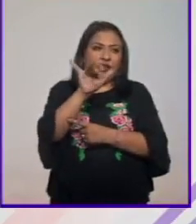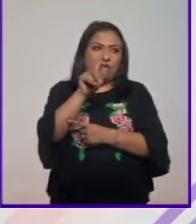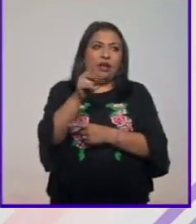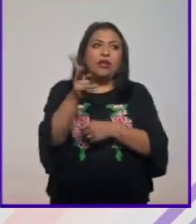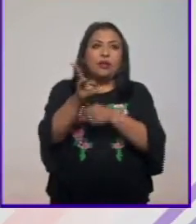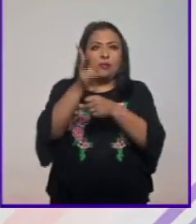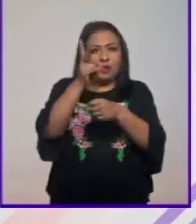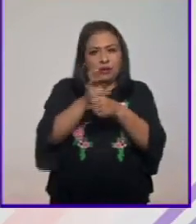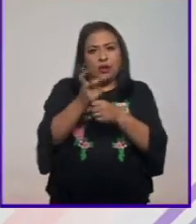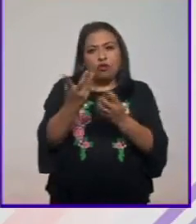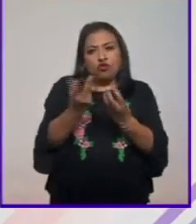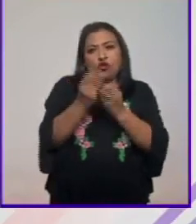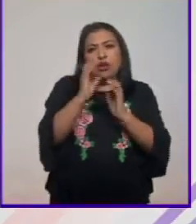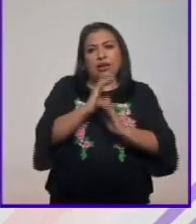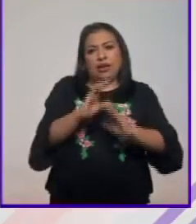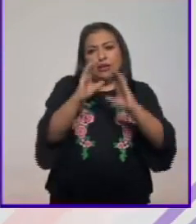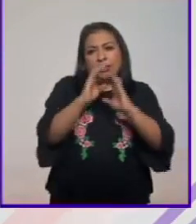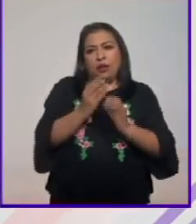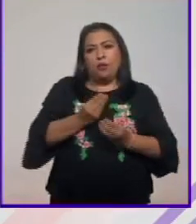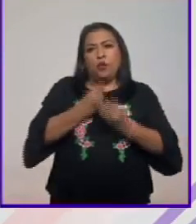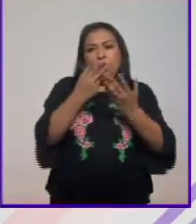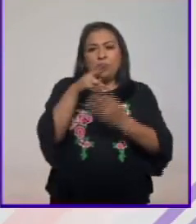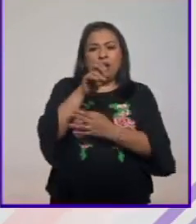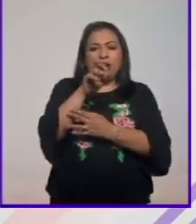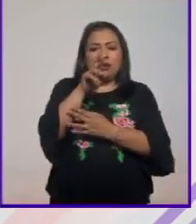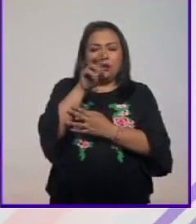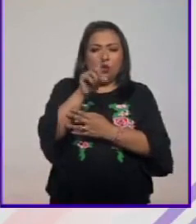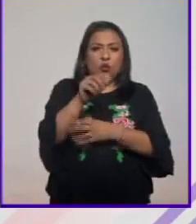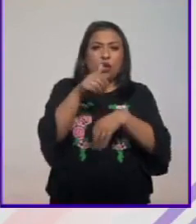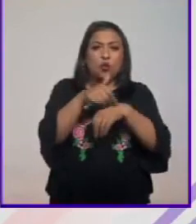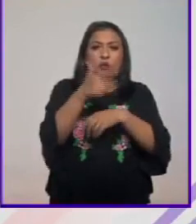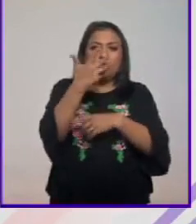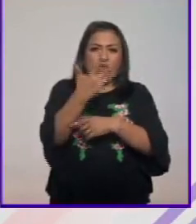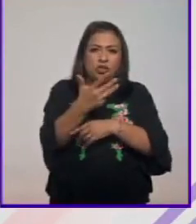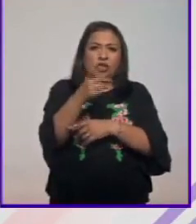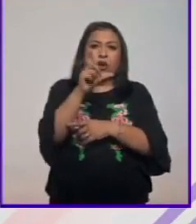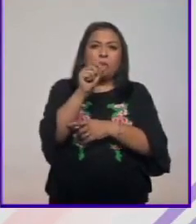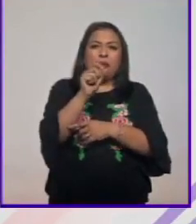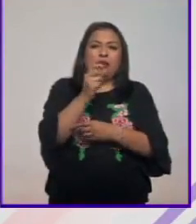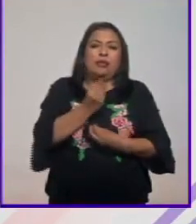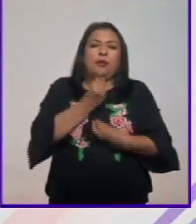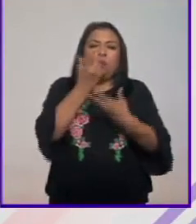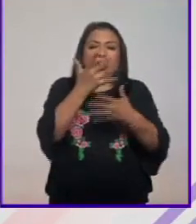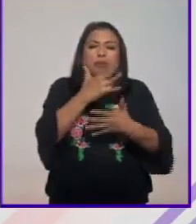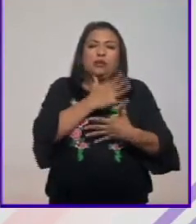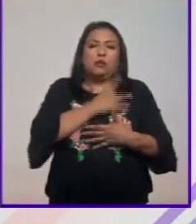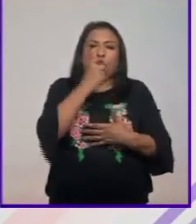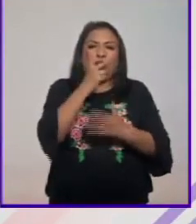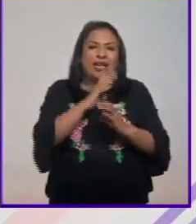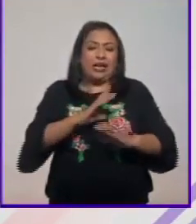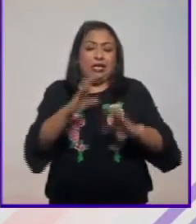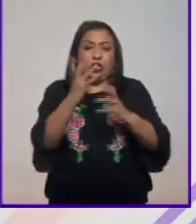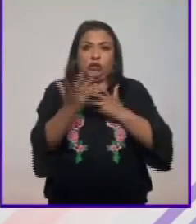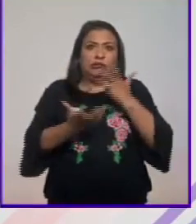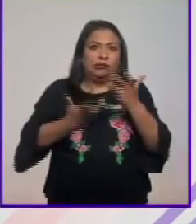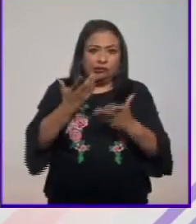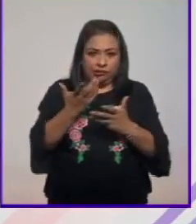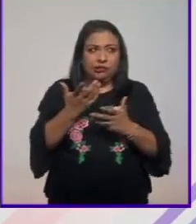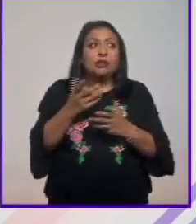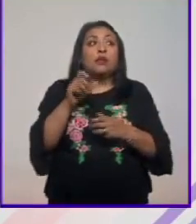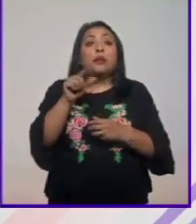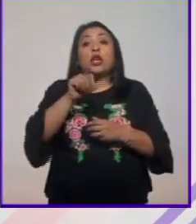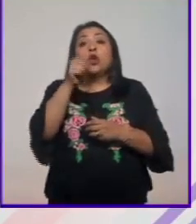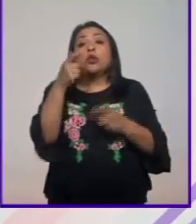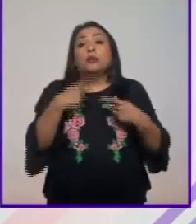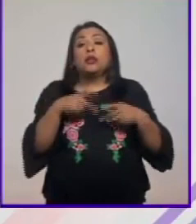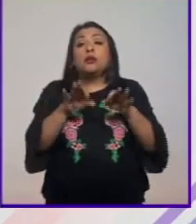he invitado a cantar el poema que musiqué de Neruda, el poema número 5 de 20 poemas de amor y una canción desesperada. Y también tengo a una gran